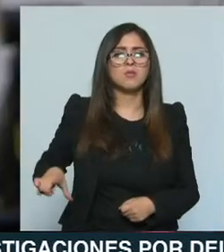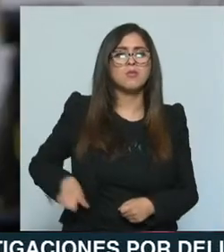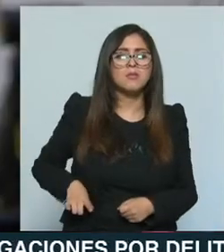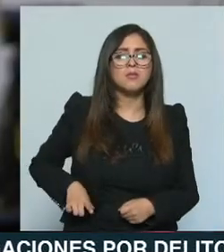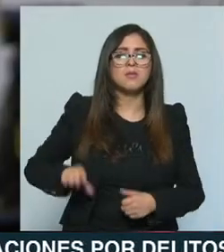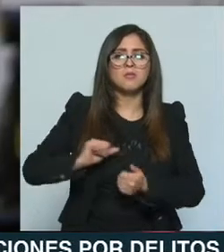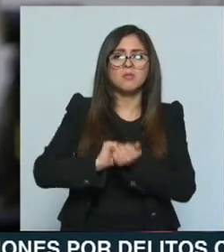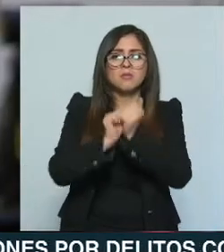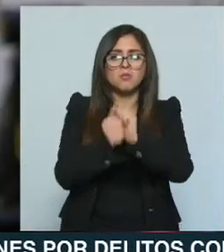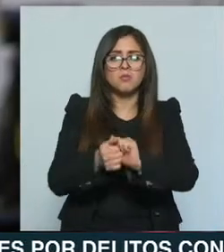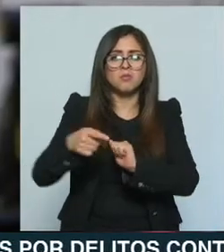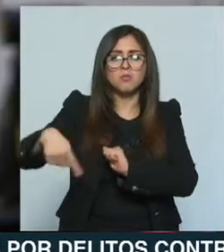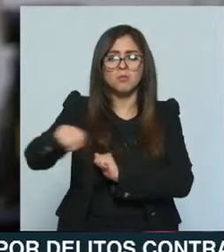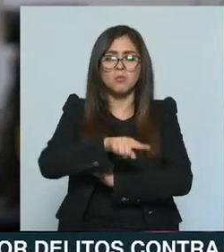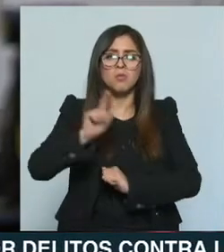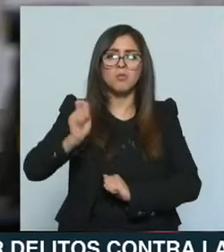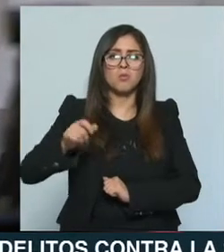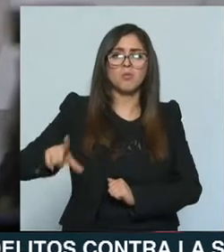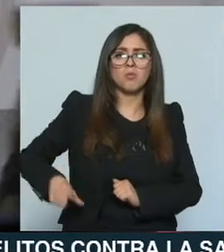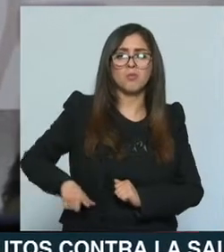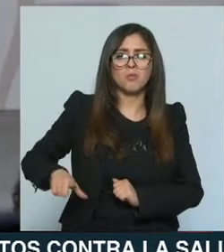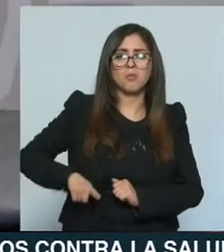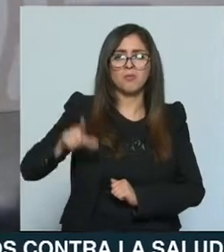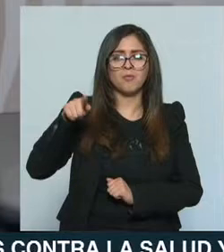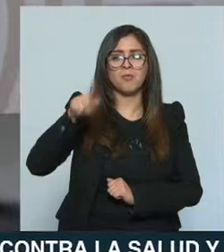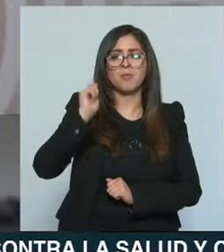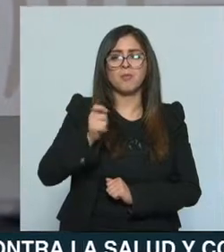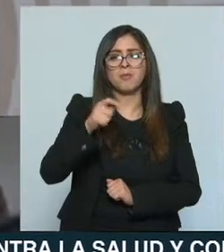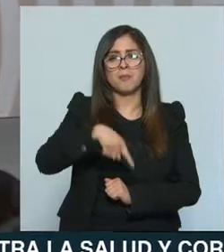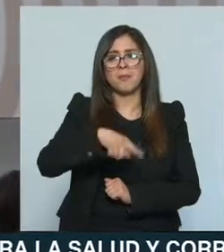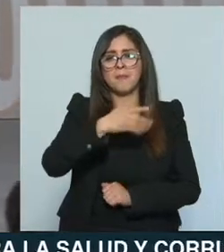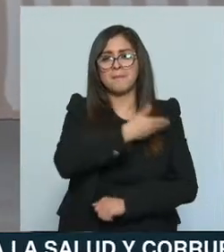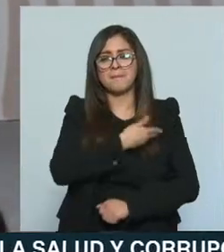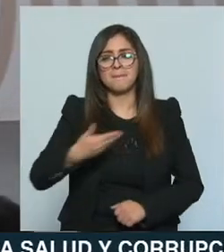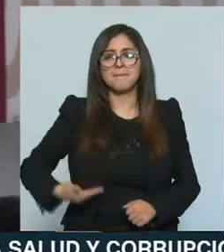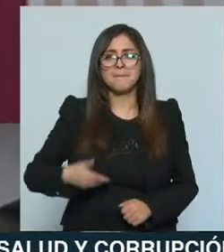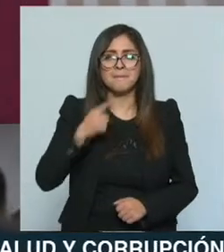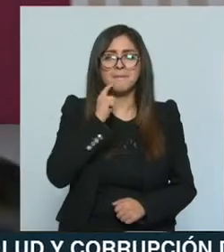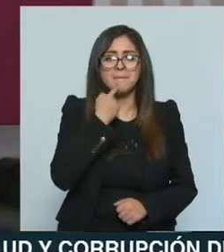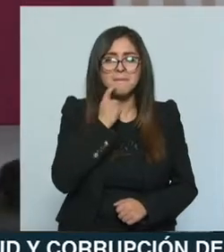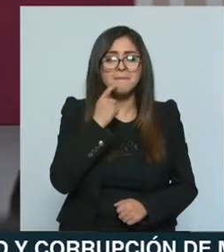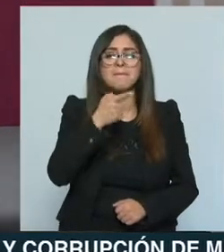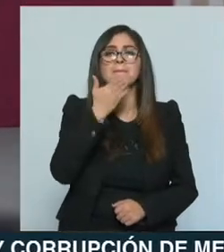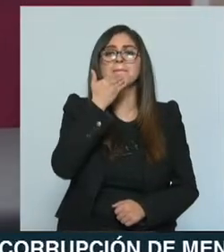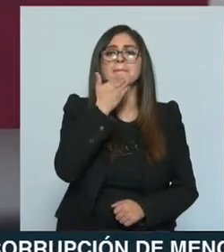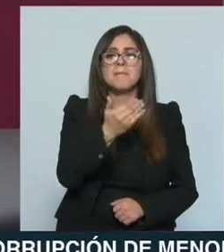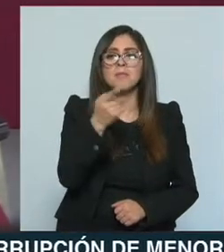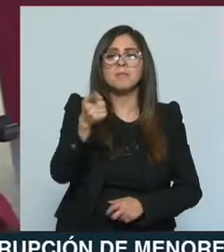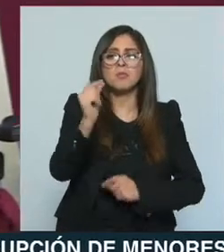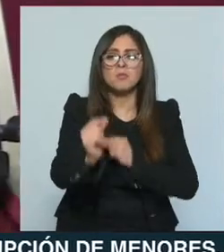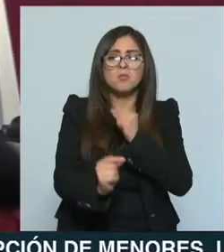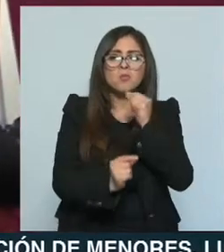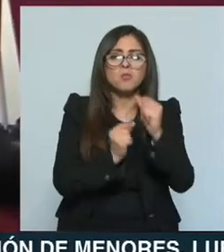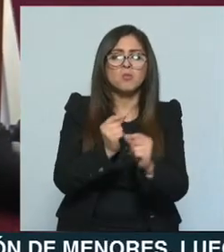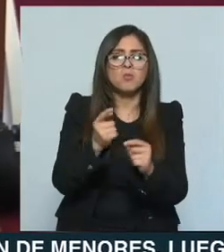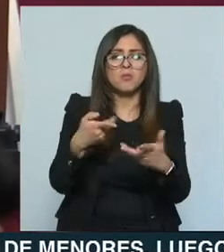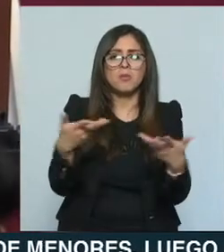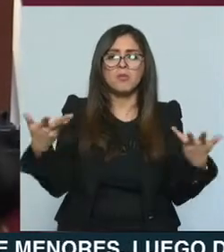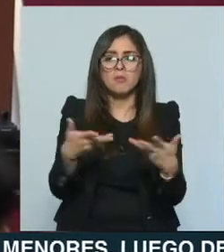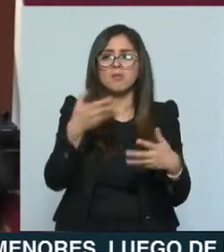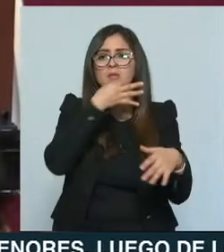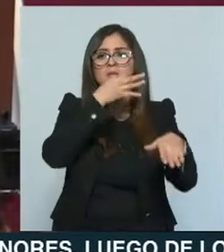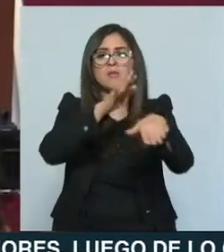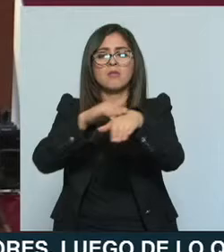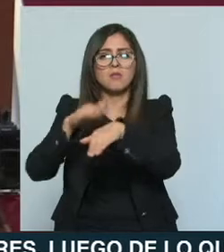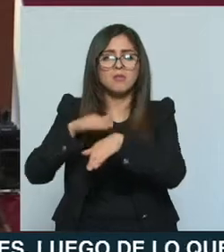mayor acierto del gobierno de Andrés Manuel López Obrador pues es la forma en la que está comunicándose con